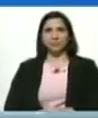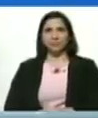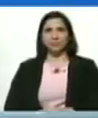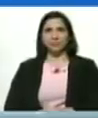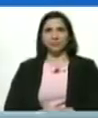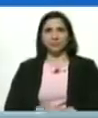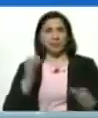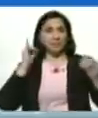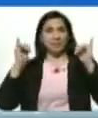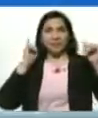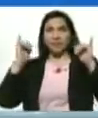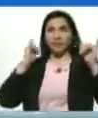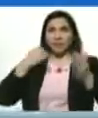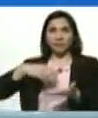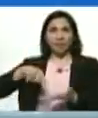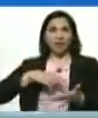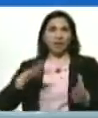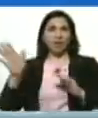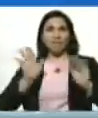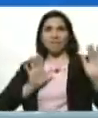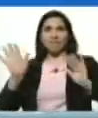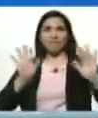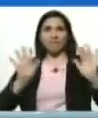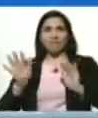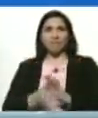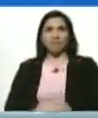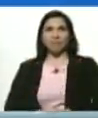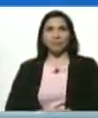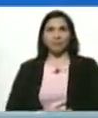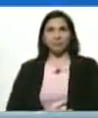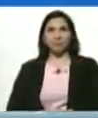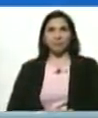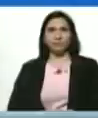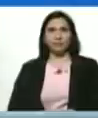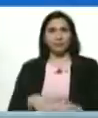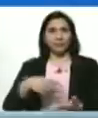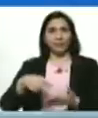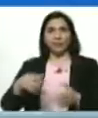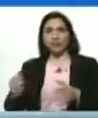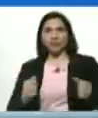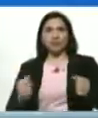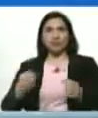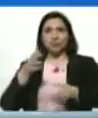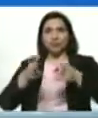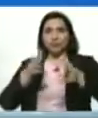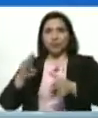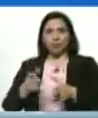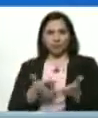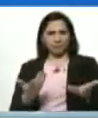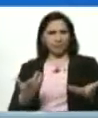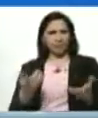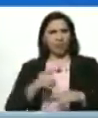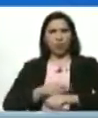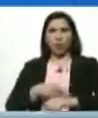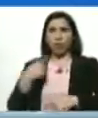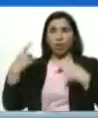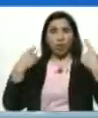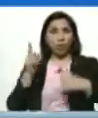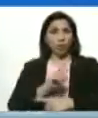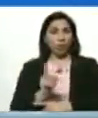a bailar la conga a bailar tránsito no no es la hora loca la